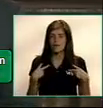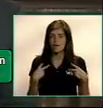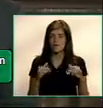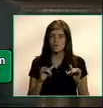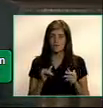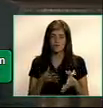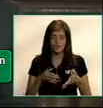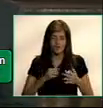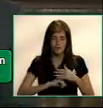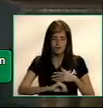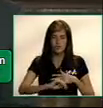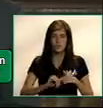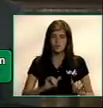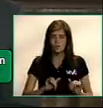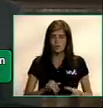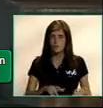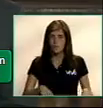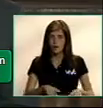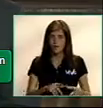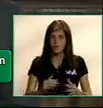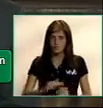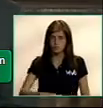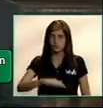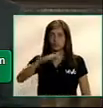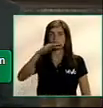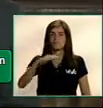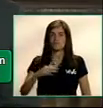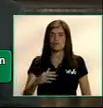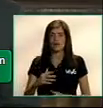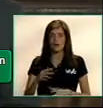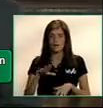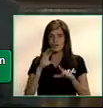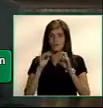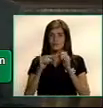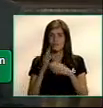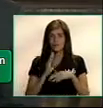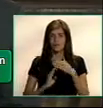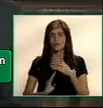nació, donde se crió, donde se formó con humildad.